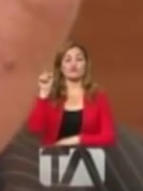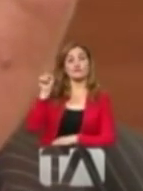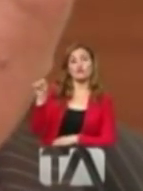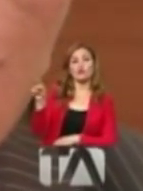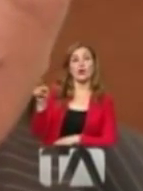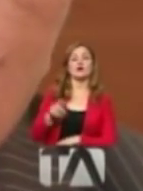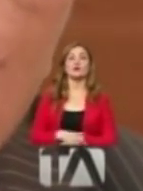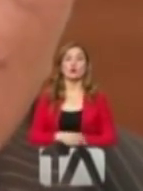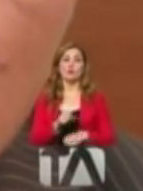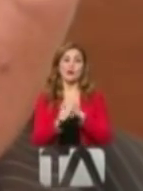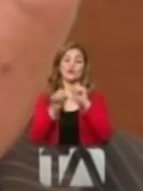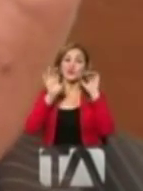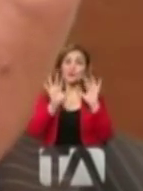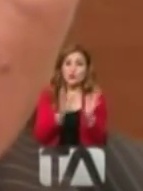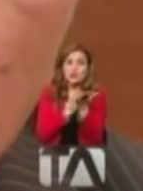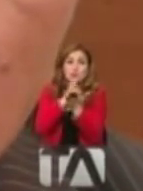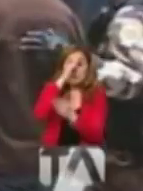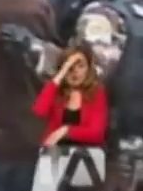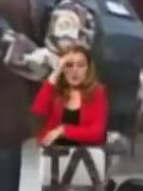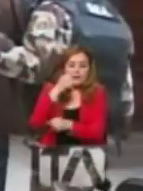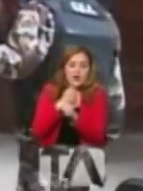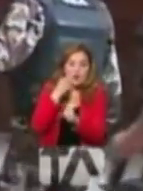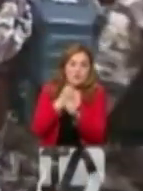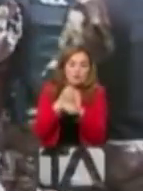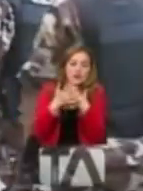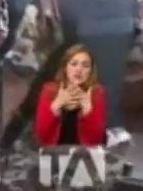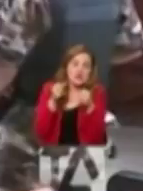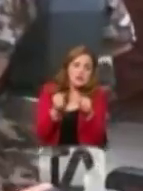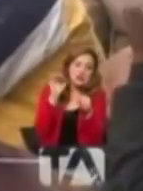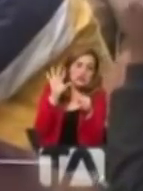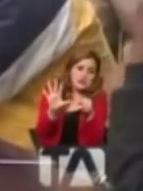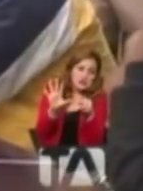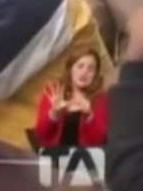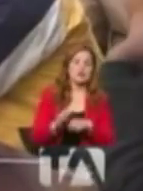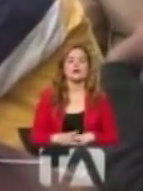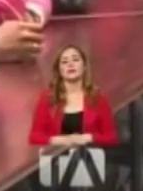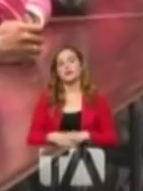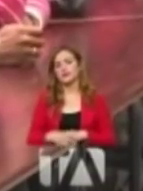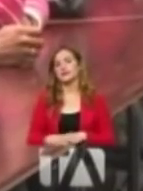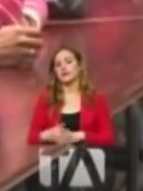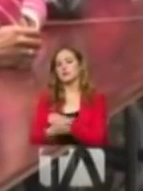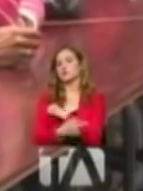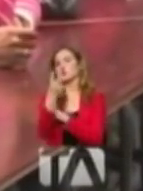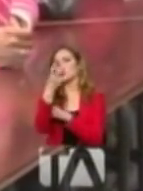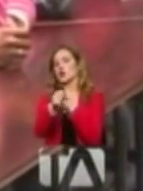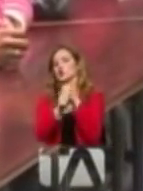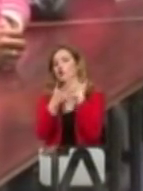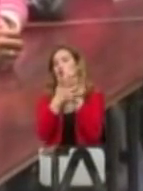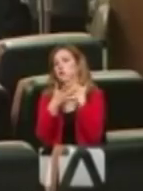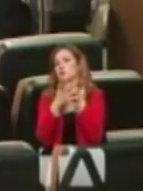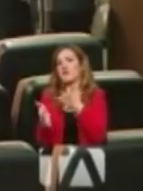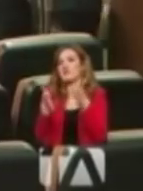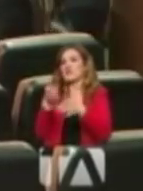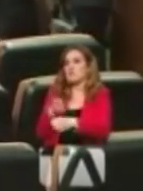Eduardo Mullo se le acabó más de una década de carrera policial tras casi 5 años de encierro. Fue sentenciado a 12 años de cárcel por tentativa